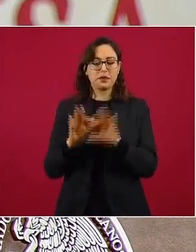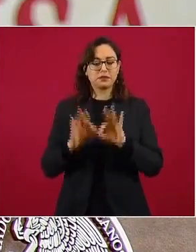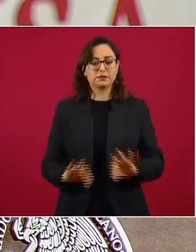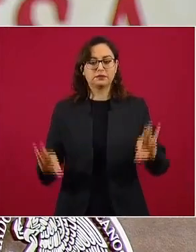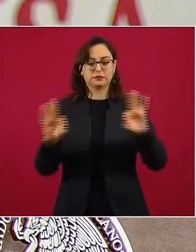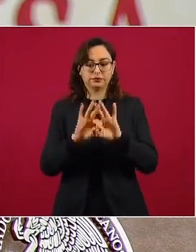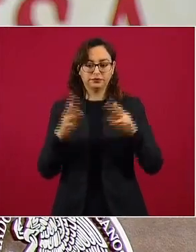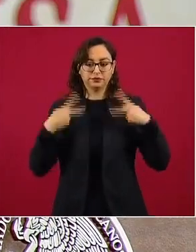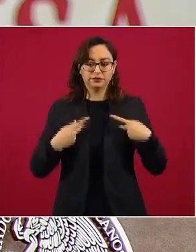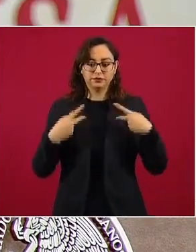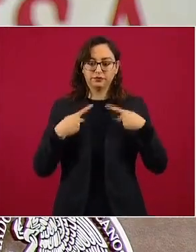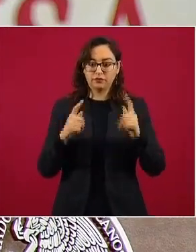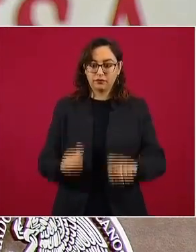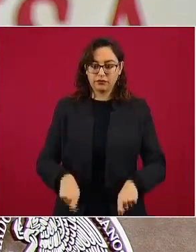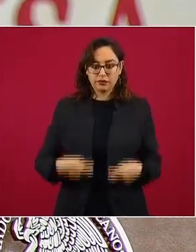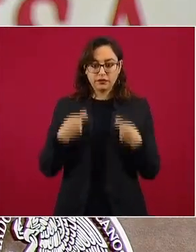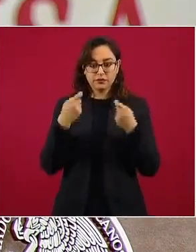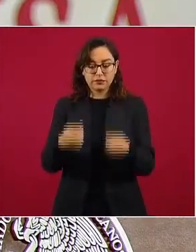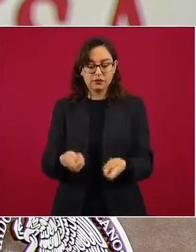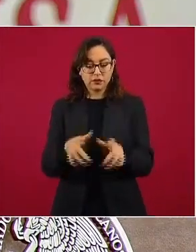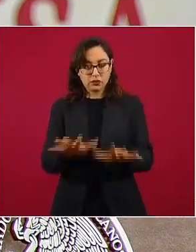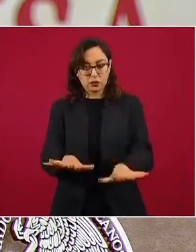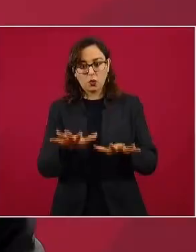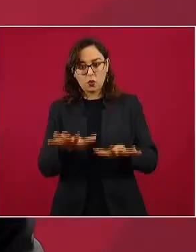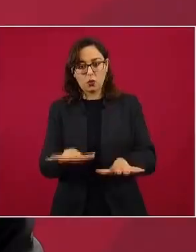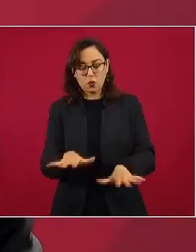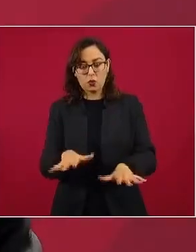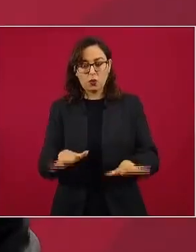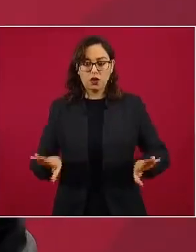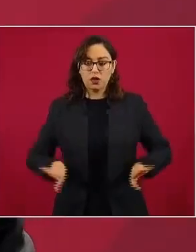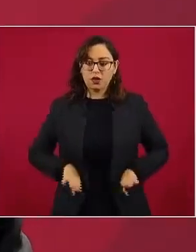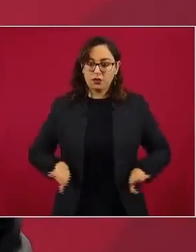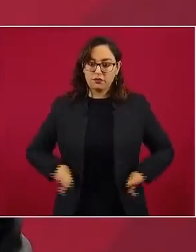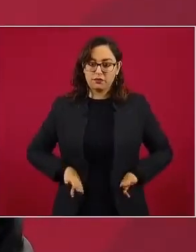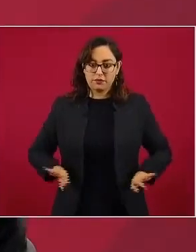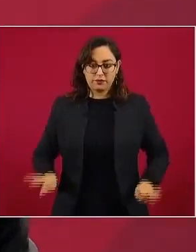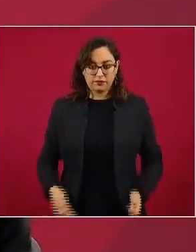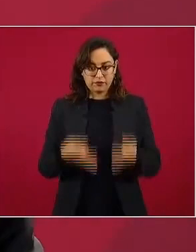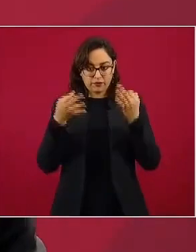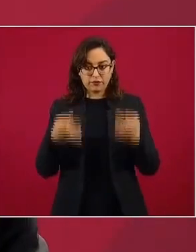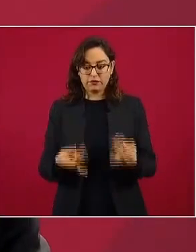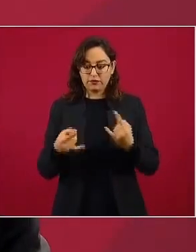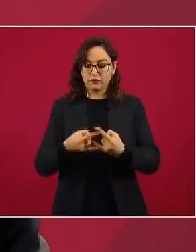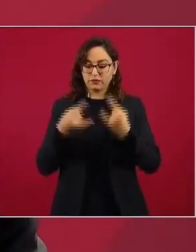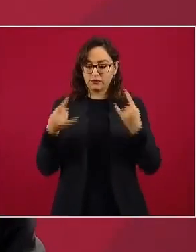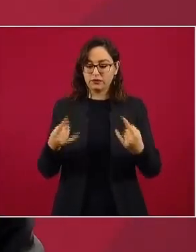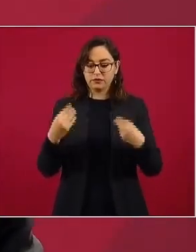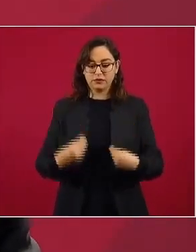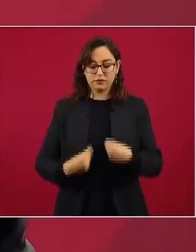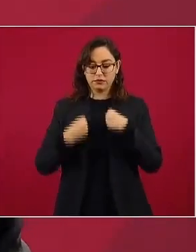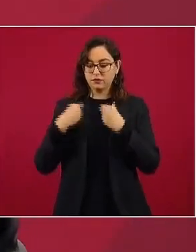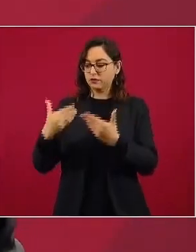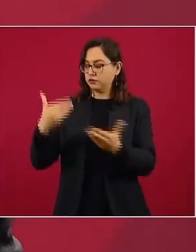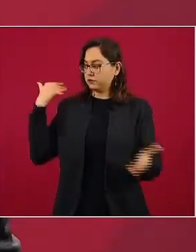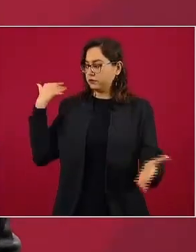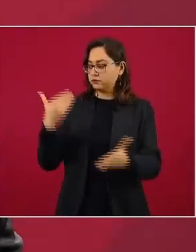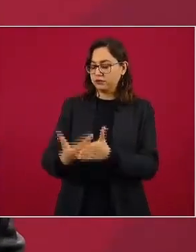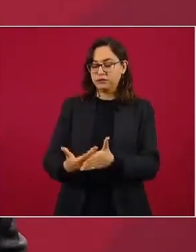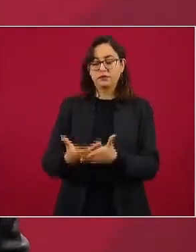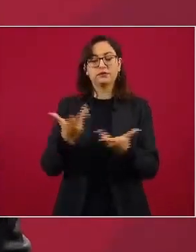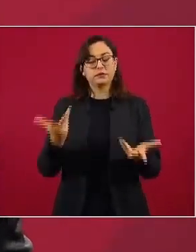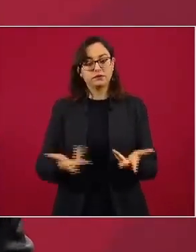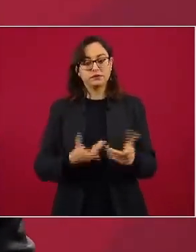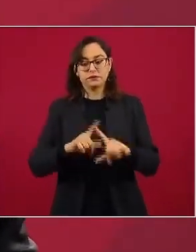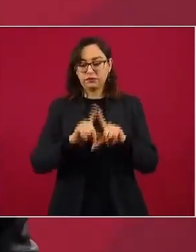nacionales para premiar méritos eminentes o distinguidos, conductas o trayectoria vital ejemplar, relevantes servicios